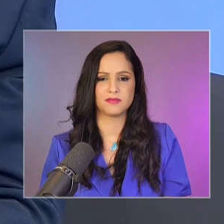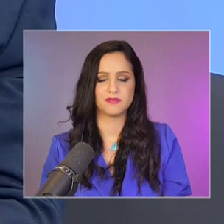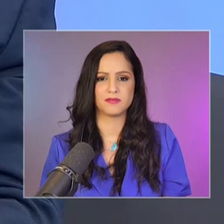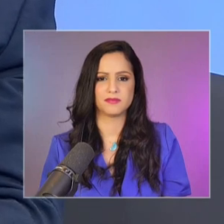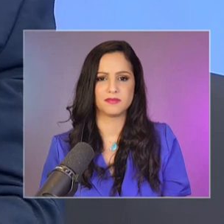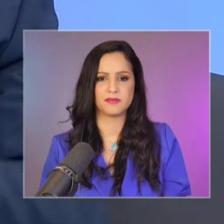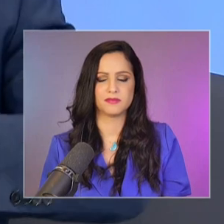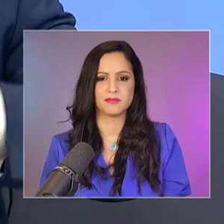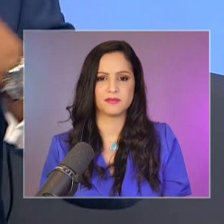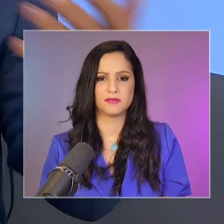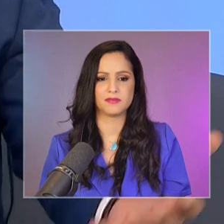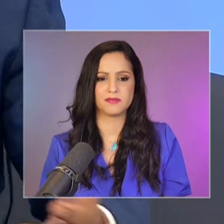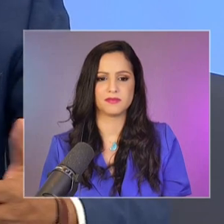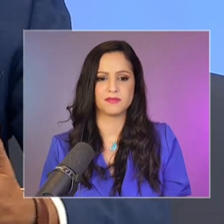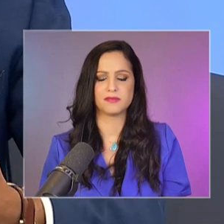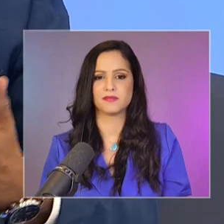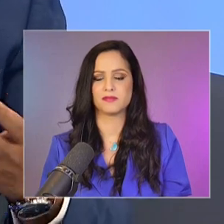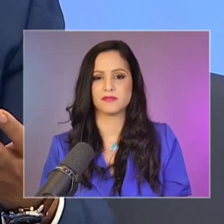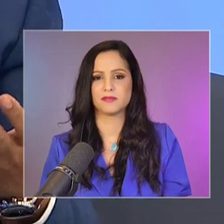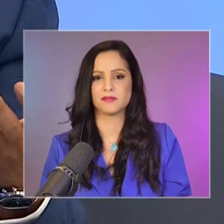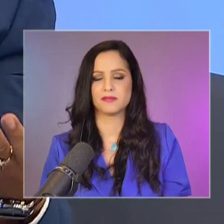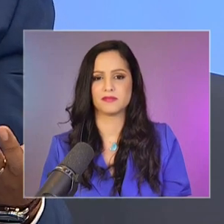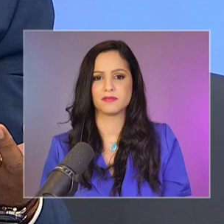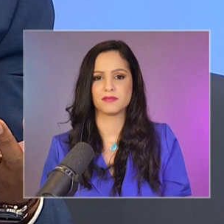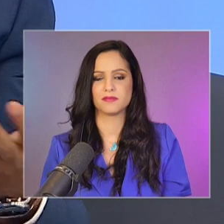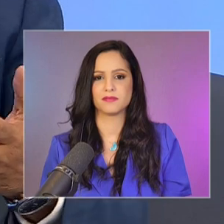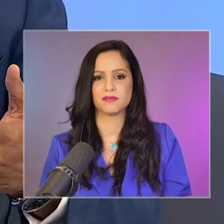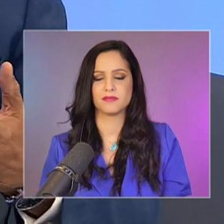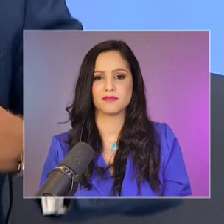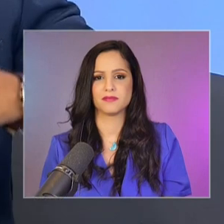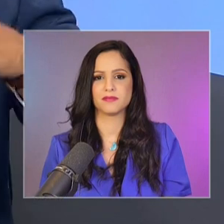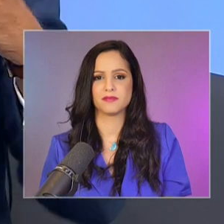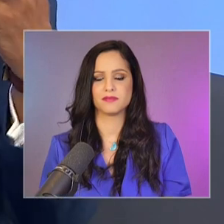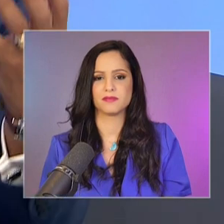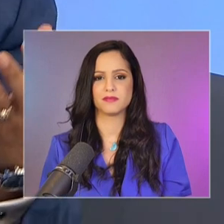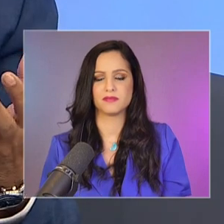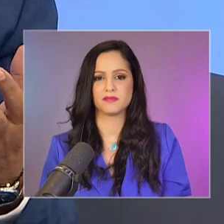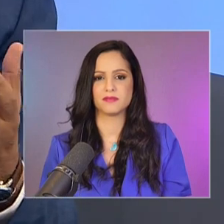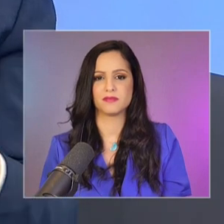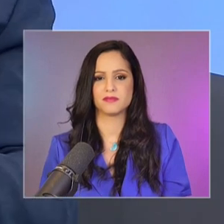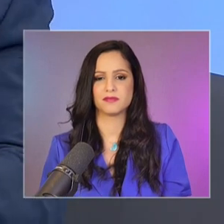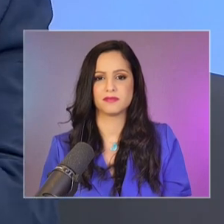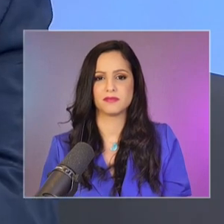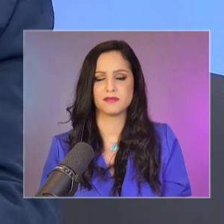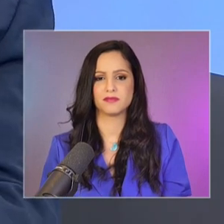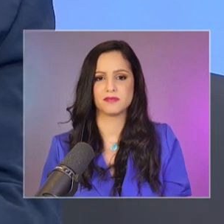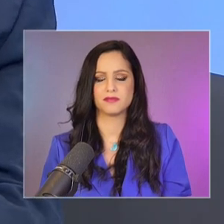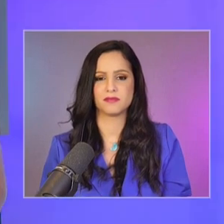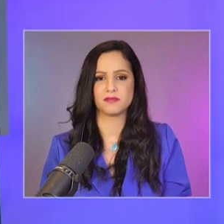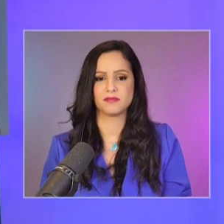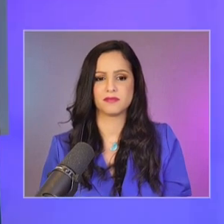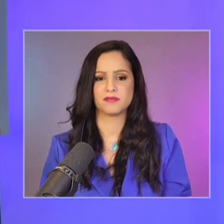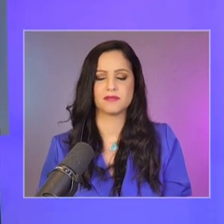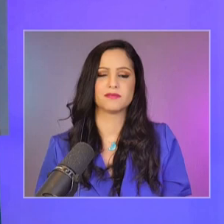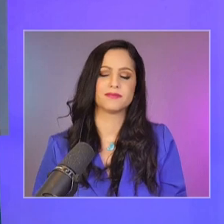tres horas hablando con Luciana la clarividente de Barahona La bruja de Barahona y vuelve Y créeme tenía fe porque él hablaba también